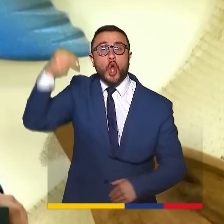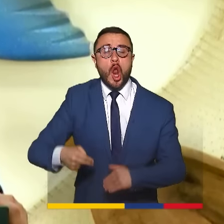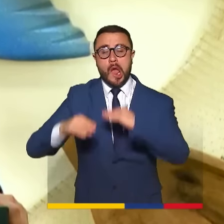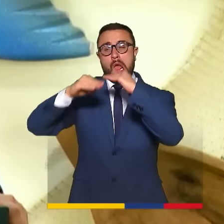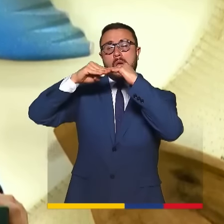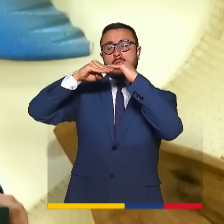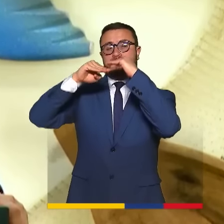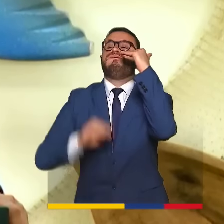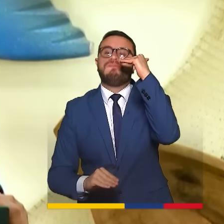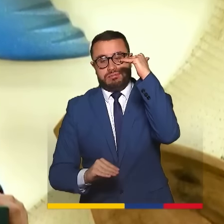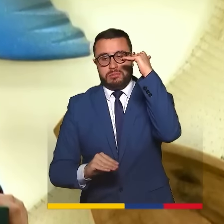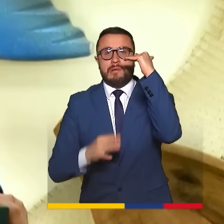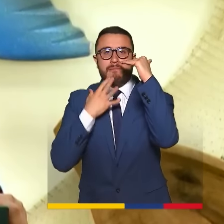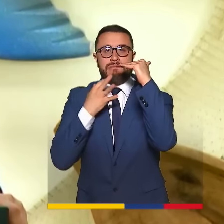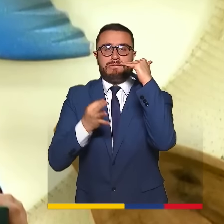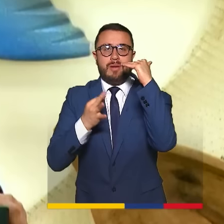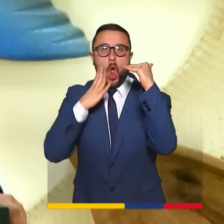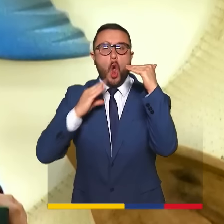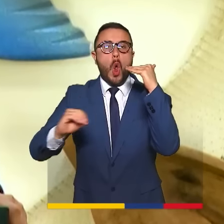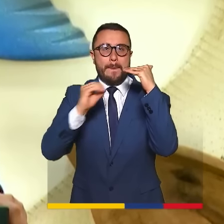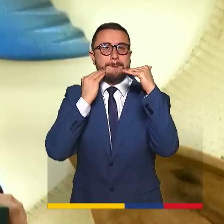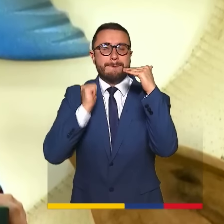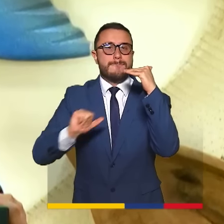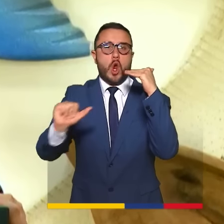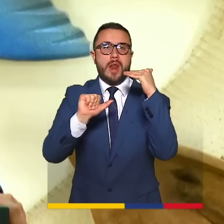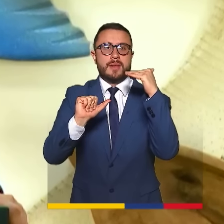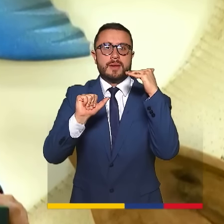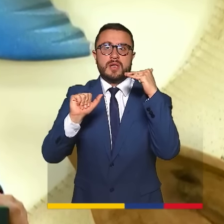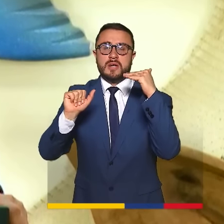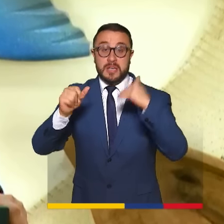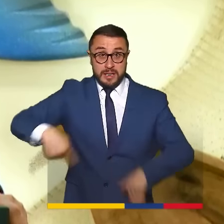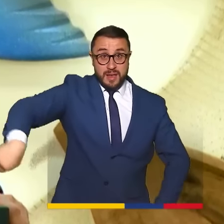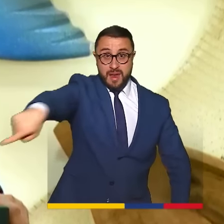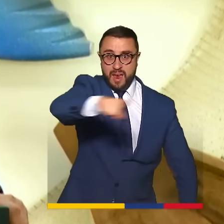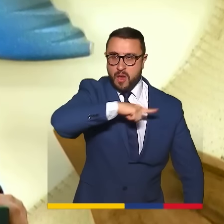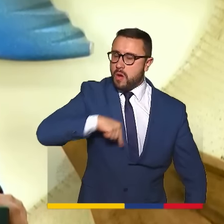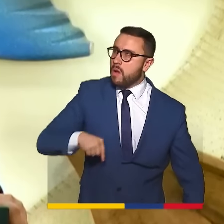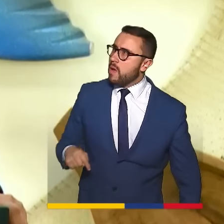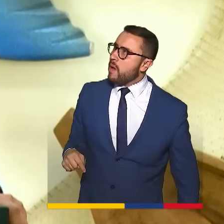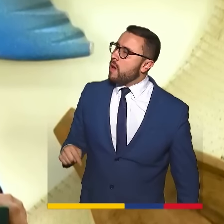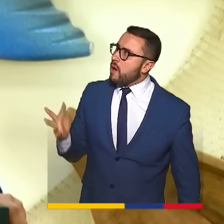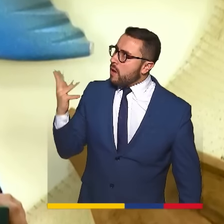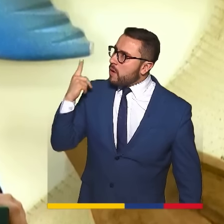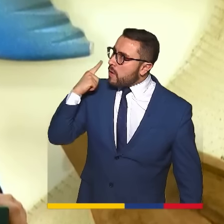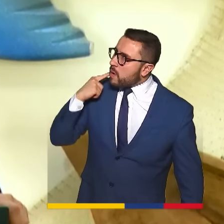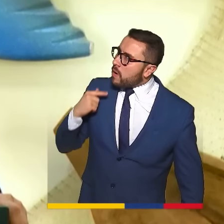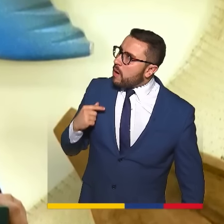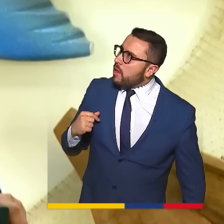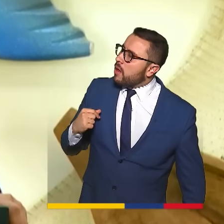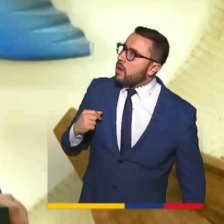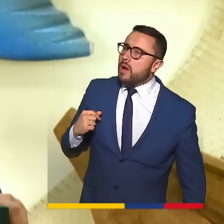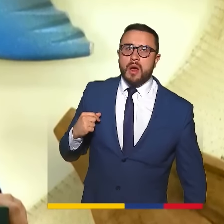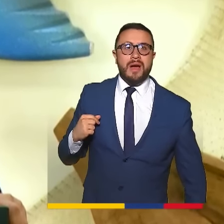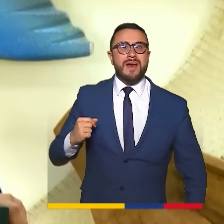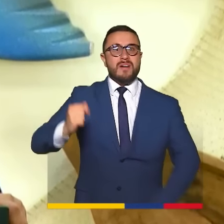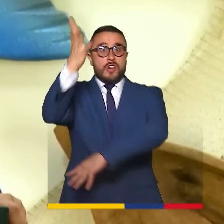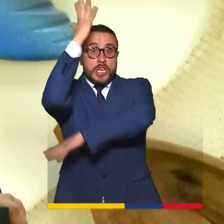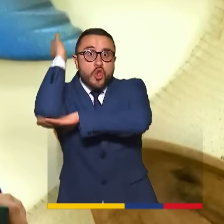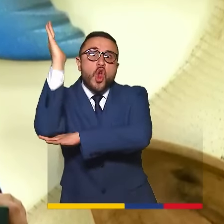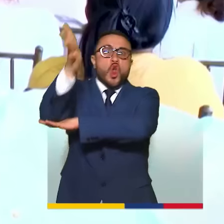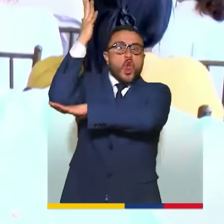mujeres. Allí, vuelto tambor que iba de pueblo en pueblo,